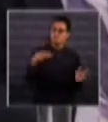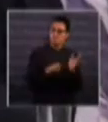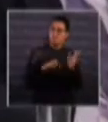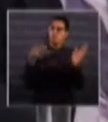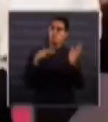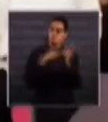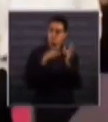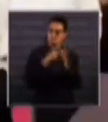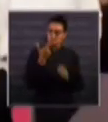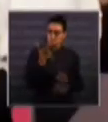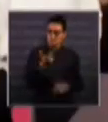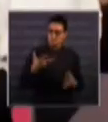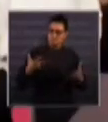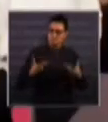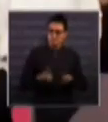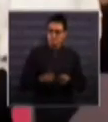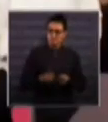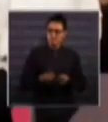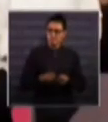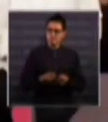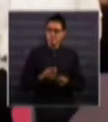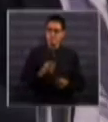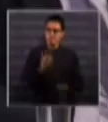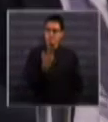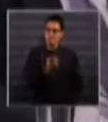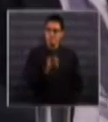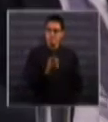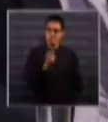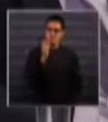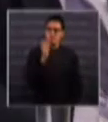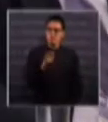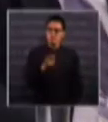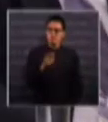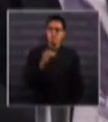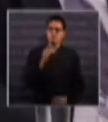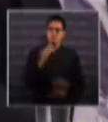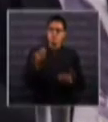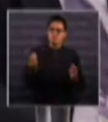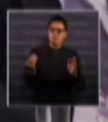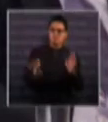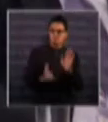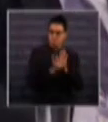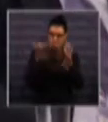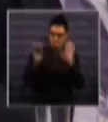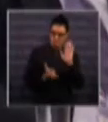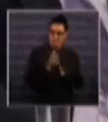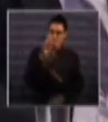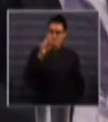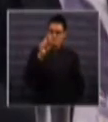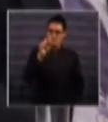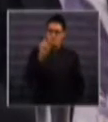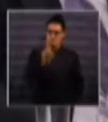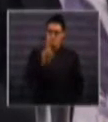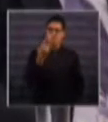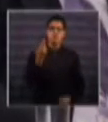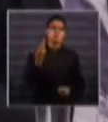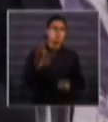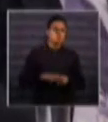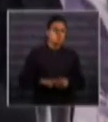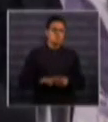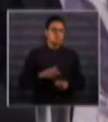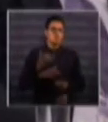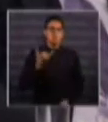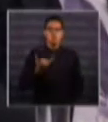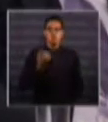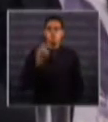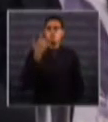Humana y Mundial y que es especialista en temas de criminalística. Por un profesor de la Universidad de Guanajuato, Tagle, no recuerdo sí, el nombre.